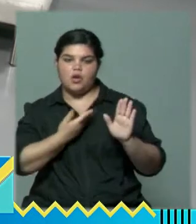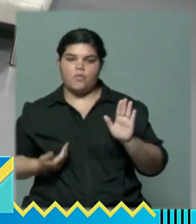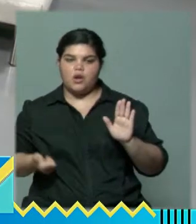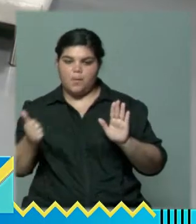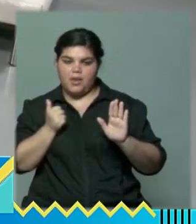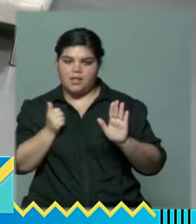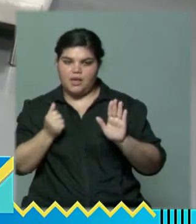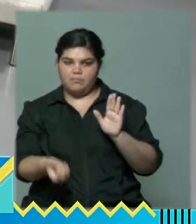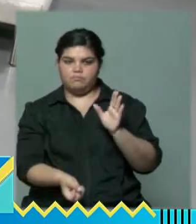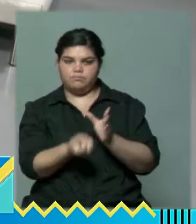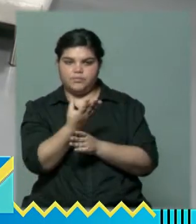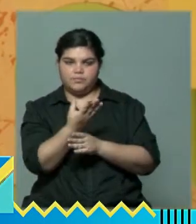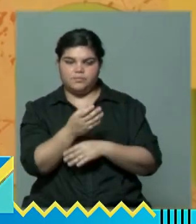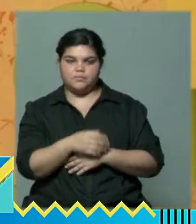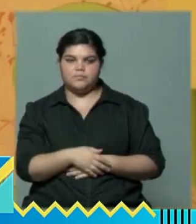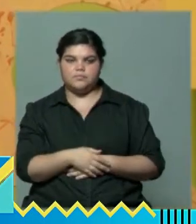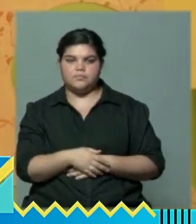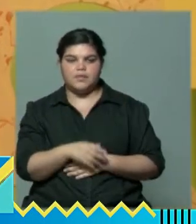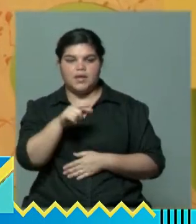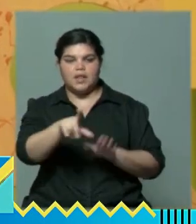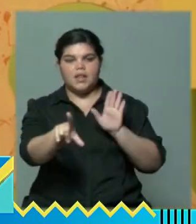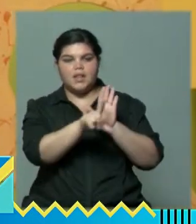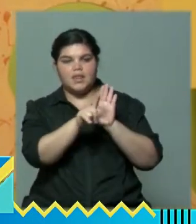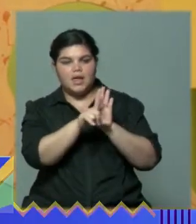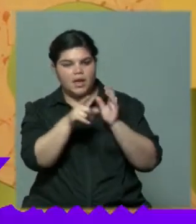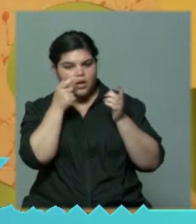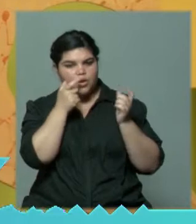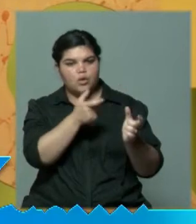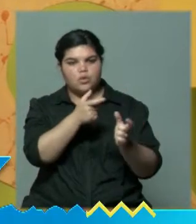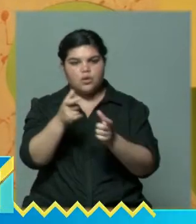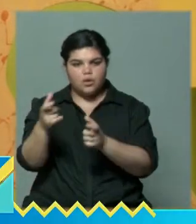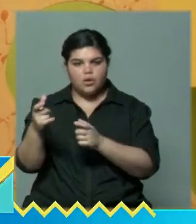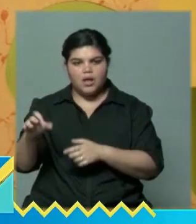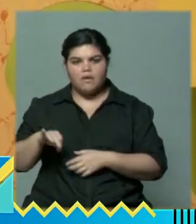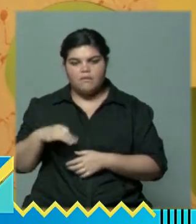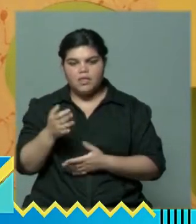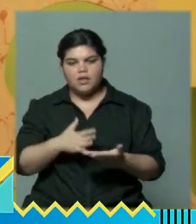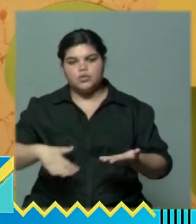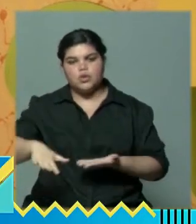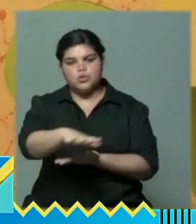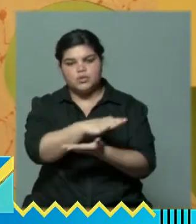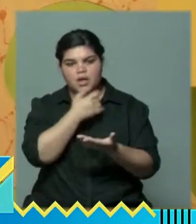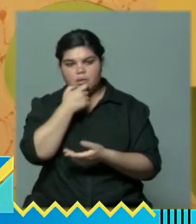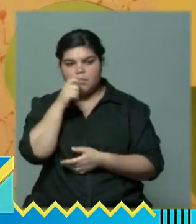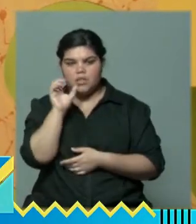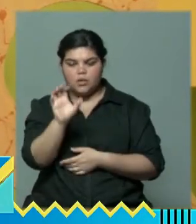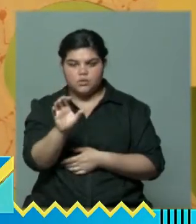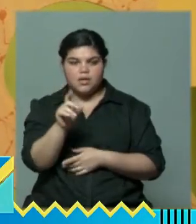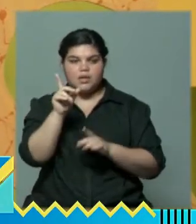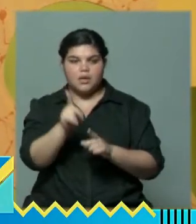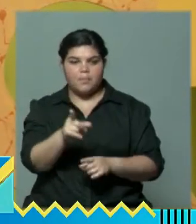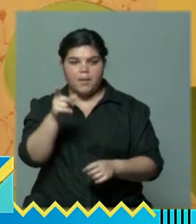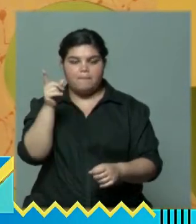Una ley que regula la vida social en la provincia de Mendoza y establece una serie de penas que son